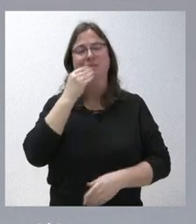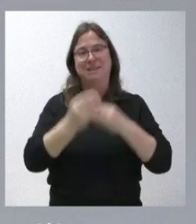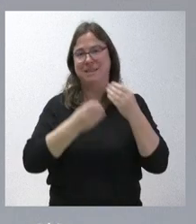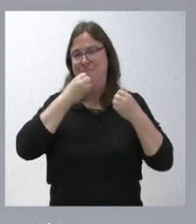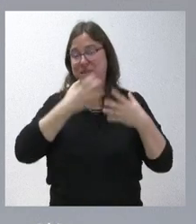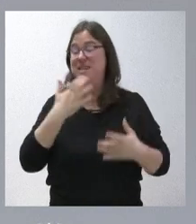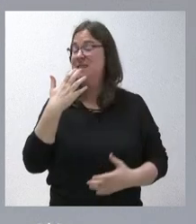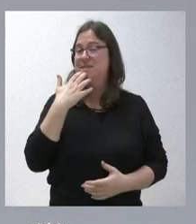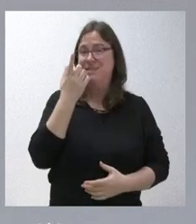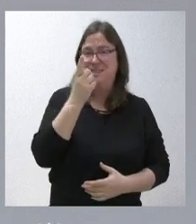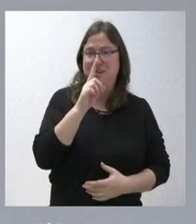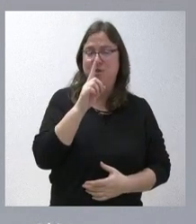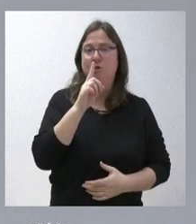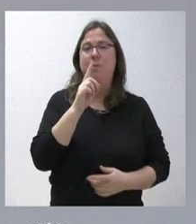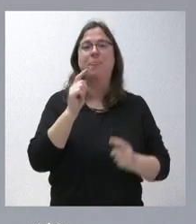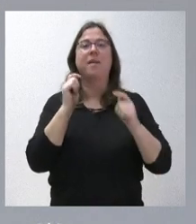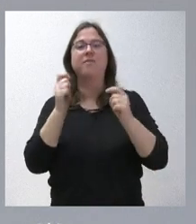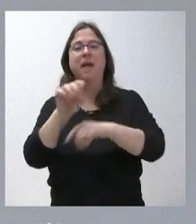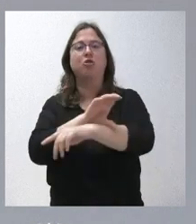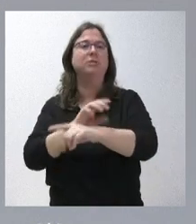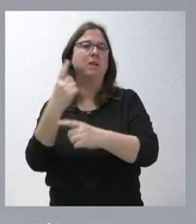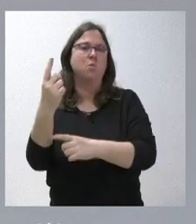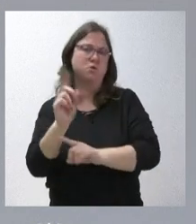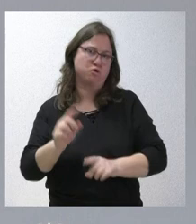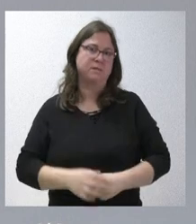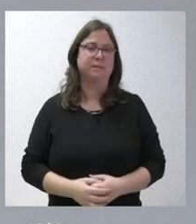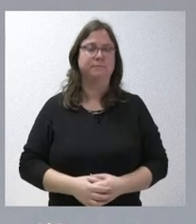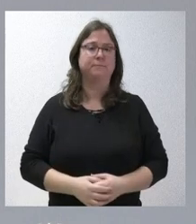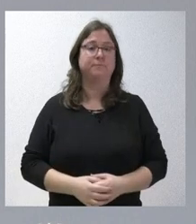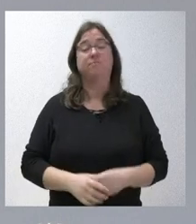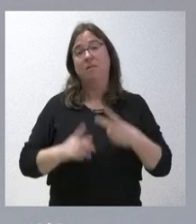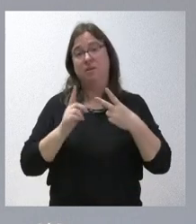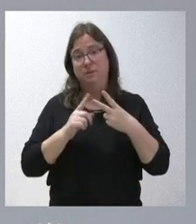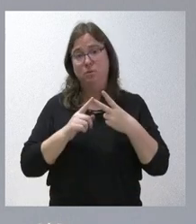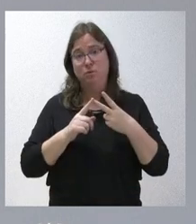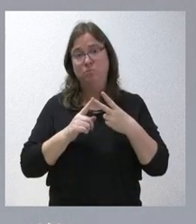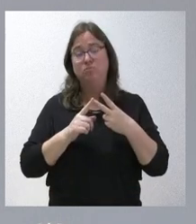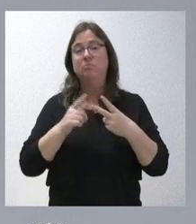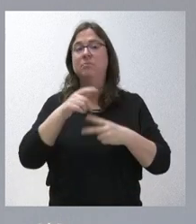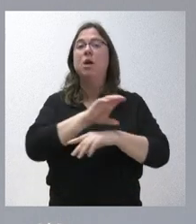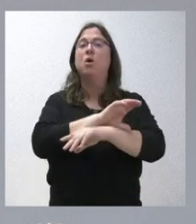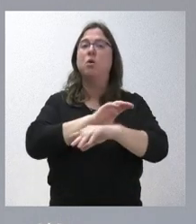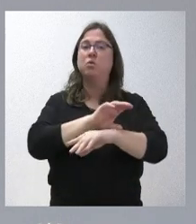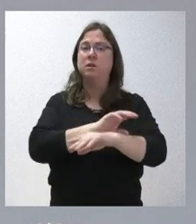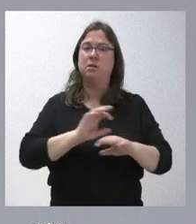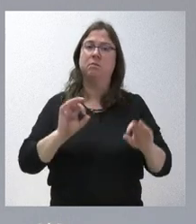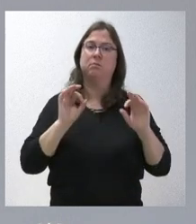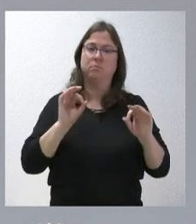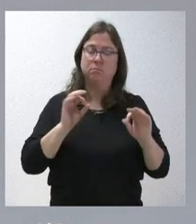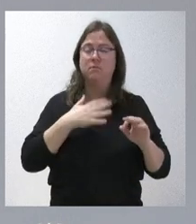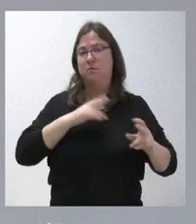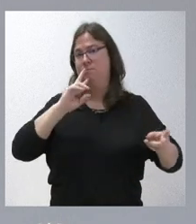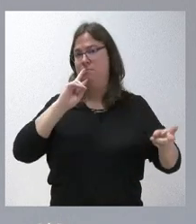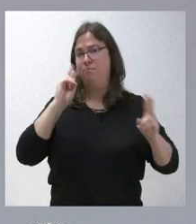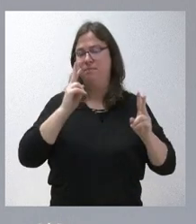si no se atribuye a una consejería en concreto Y en segundo lugar como consejería propiamente dicha también le comentado la